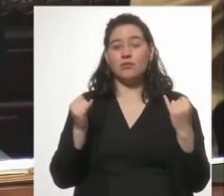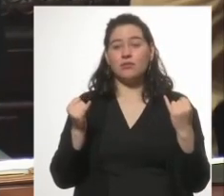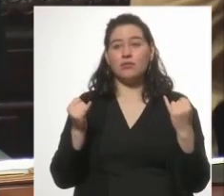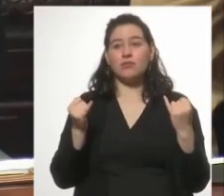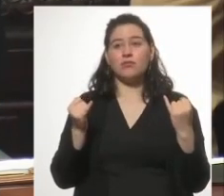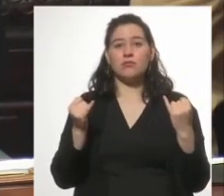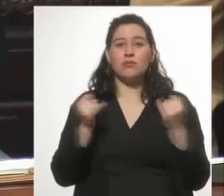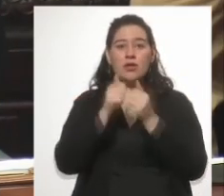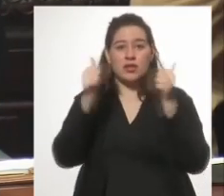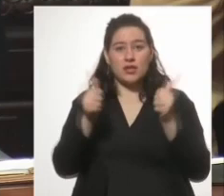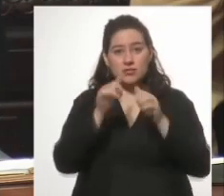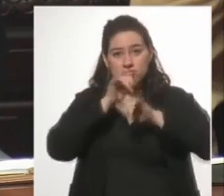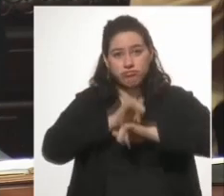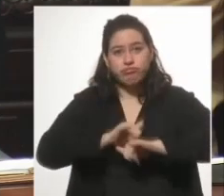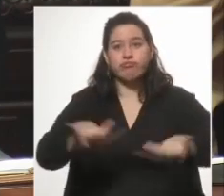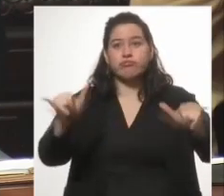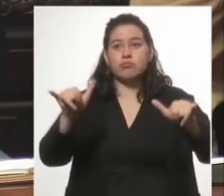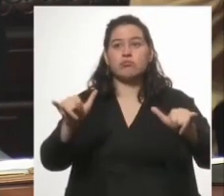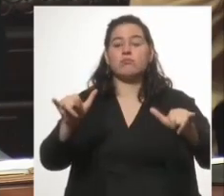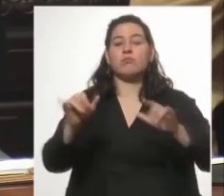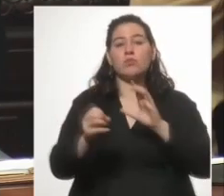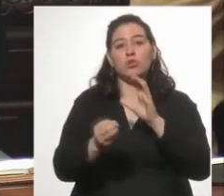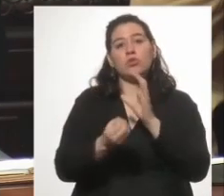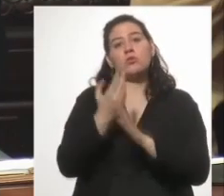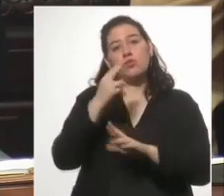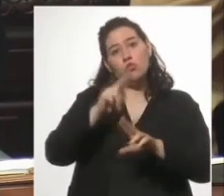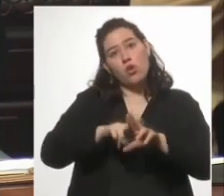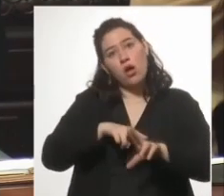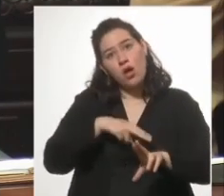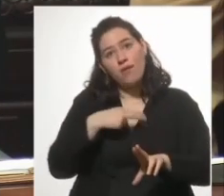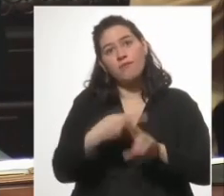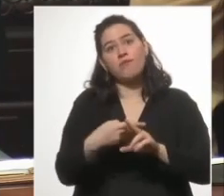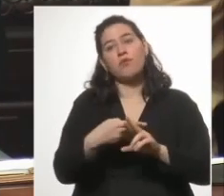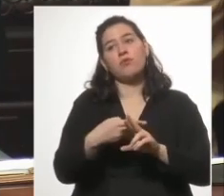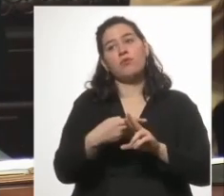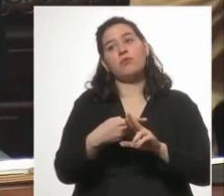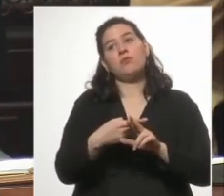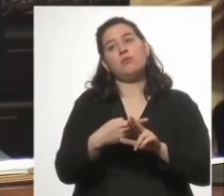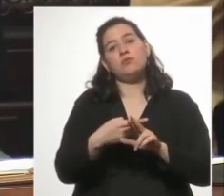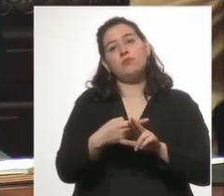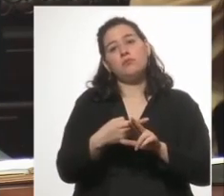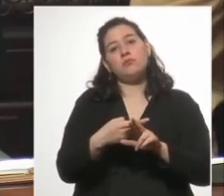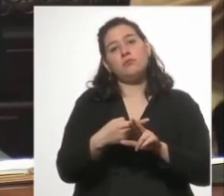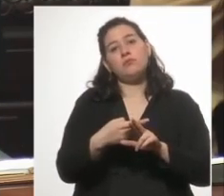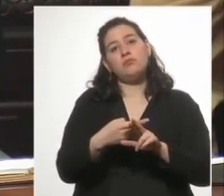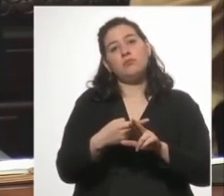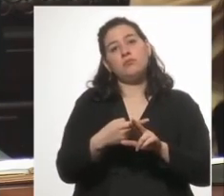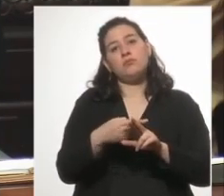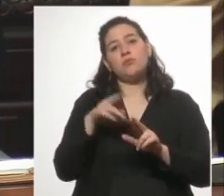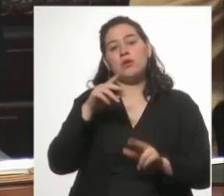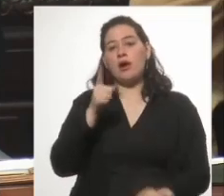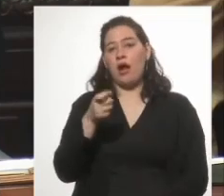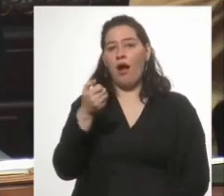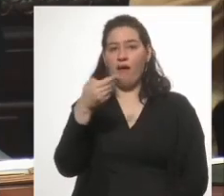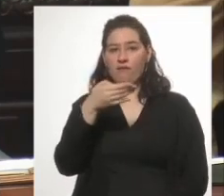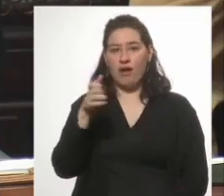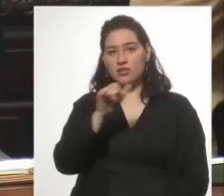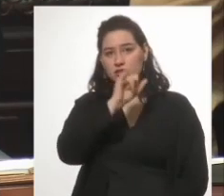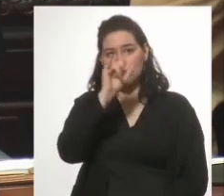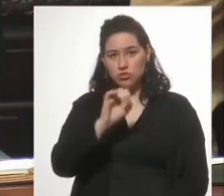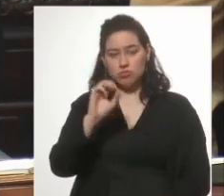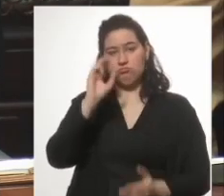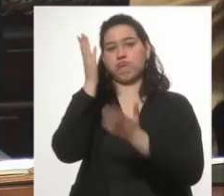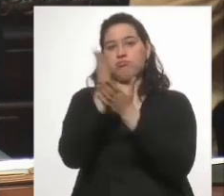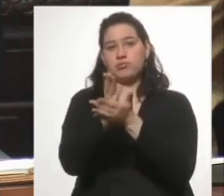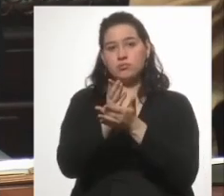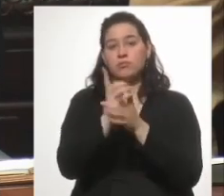se hace público una nueva condena, una de las tantas condenas, a José Gavazo. Cuando se va a